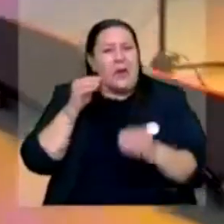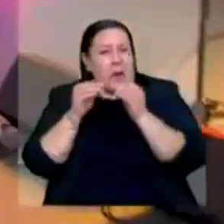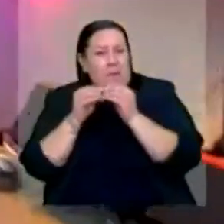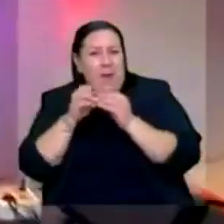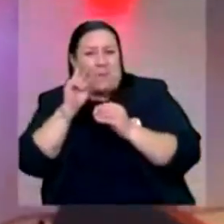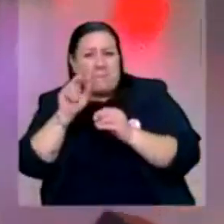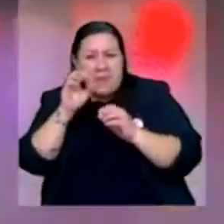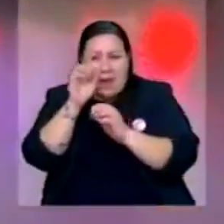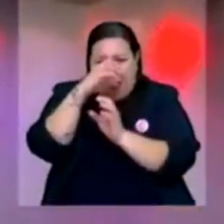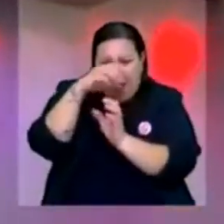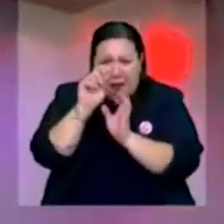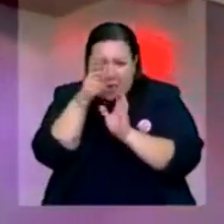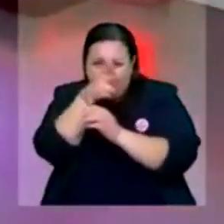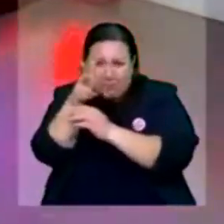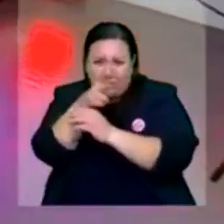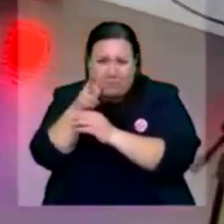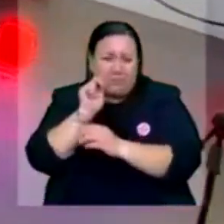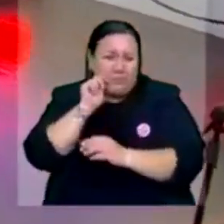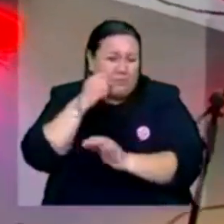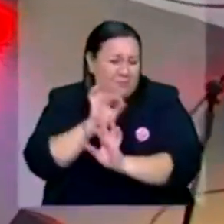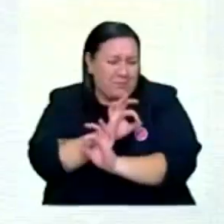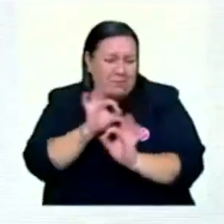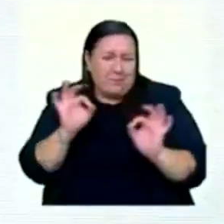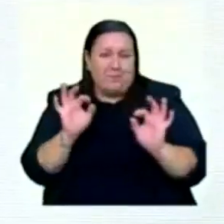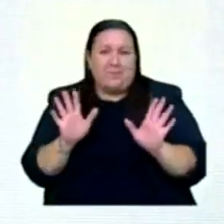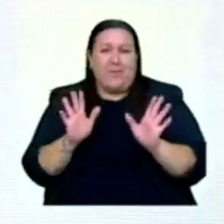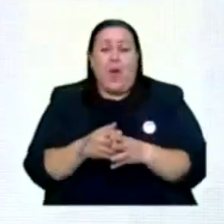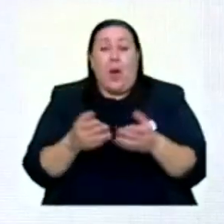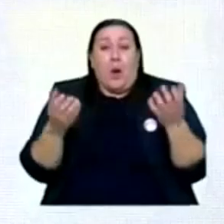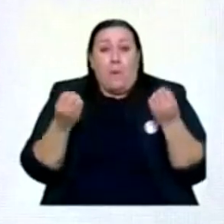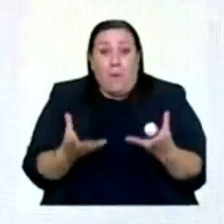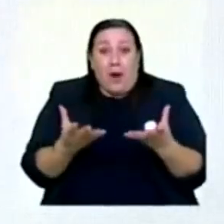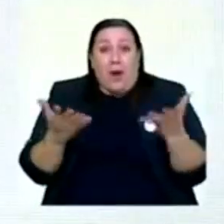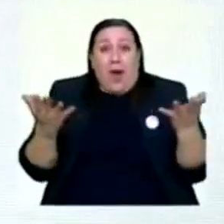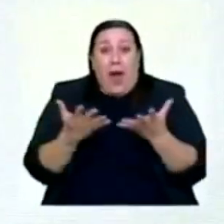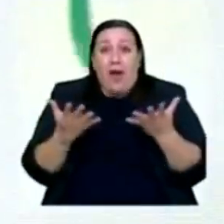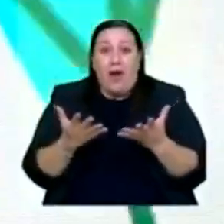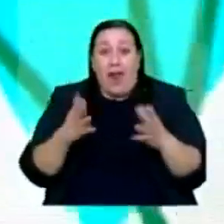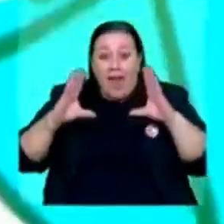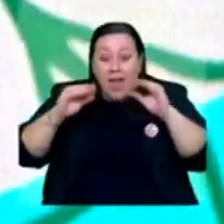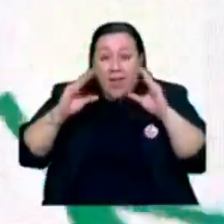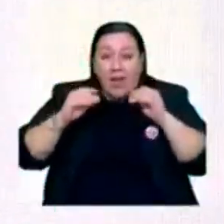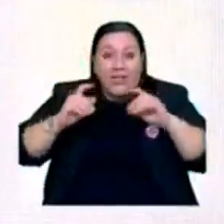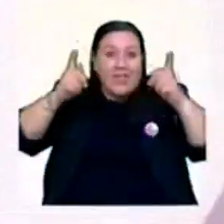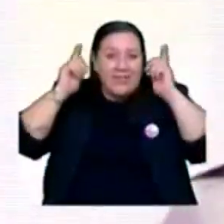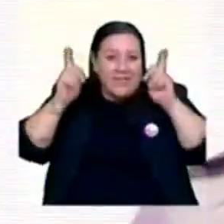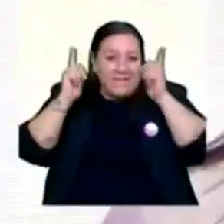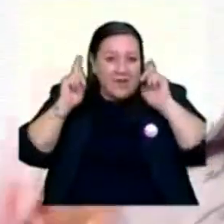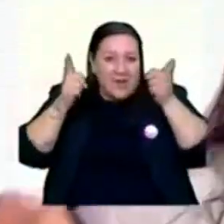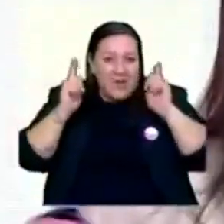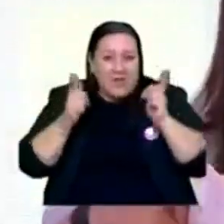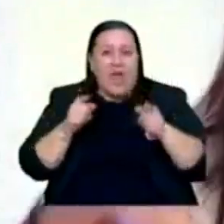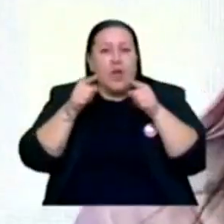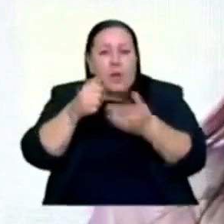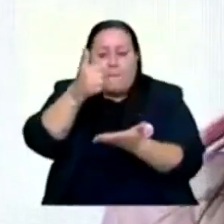Roma. ¡Qué maravilla! Bueno, nos espera una noche de mucha diversión para que usted esté presente con Teletón,